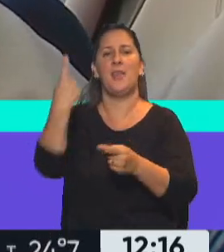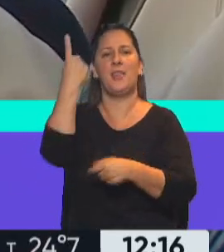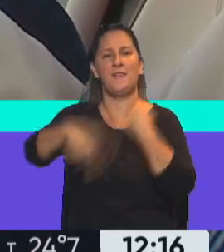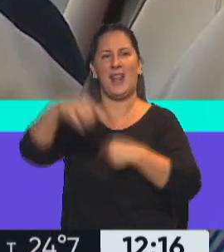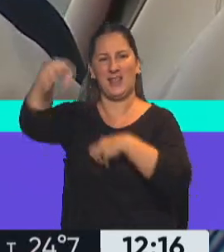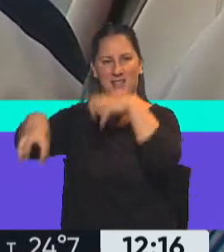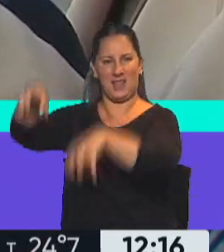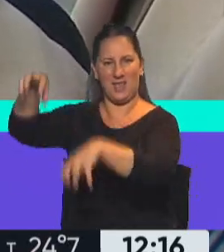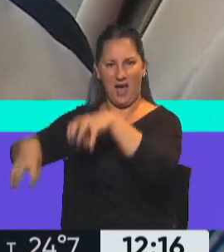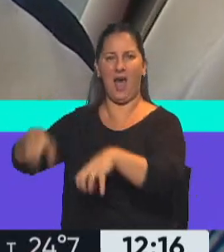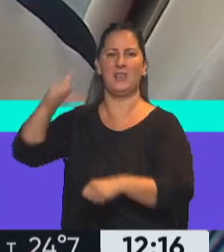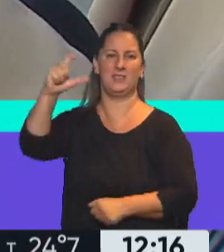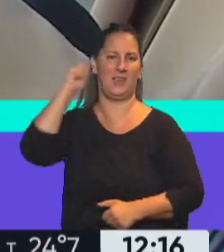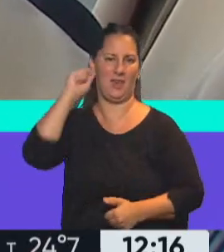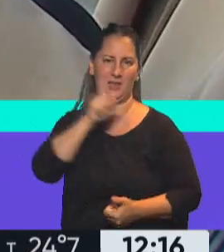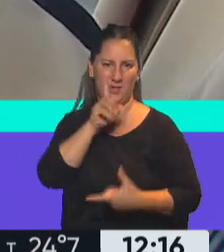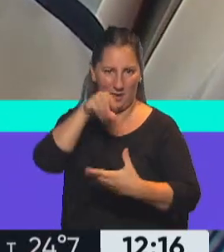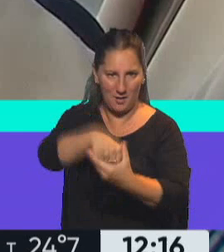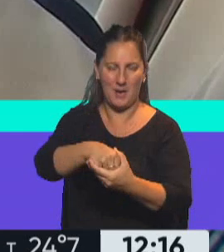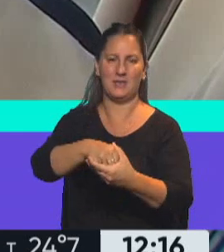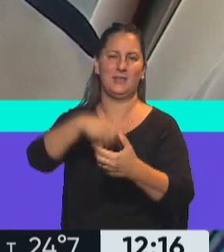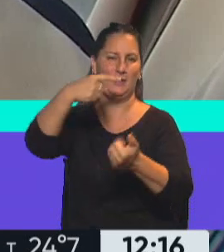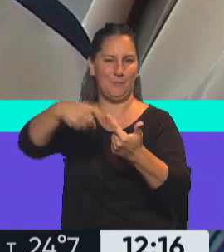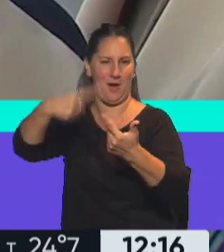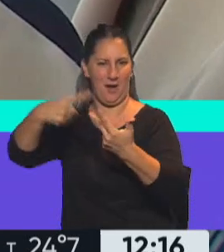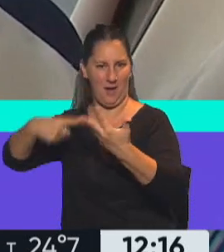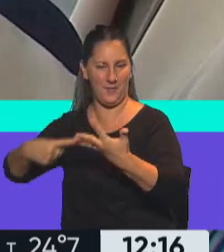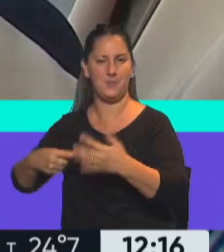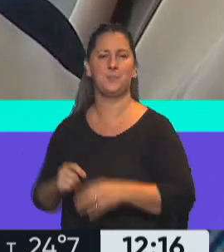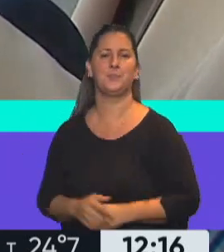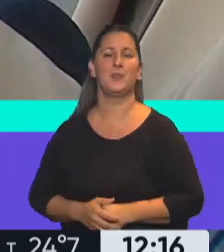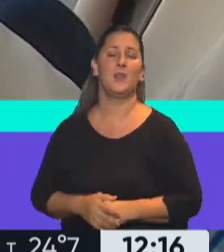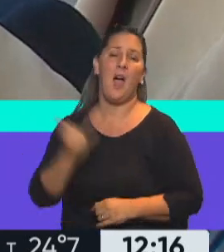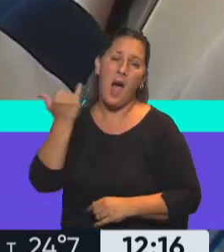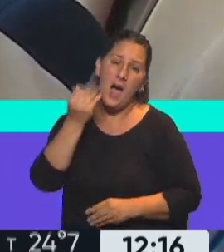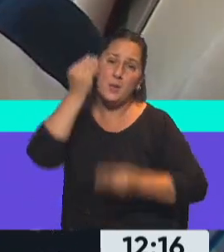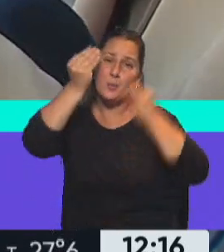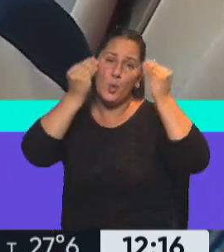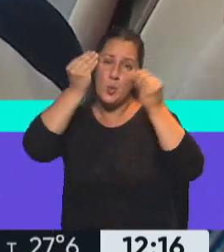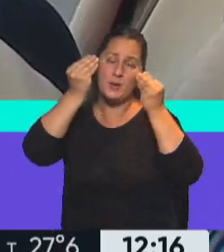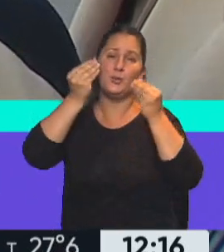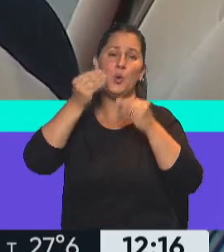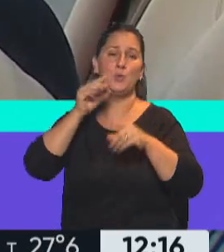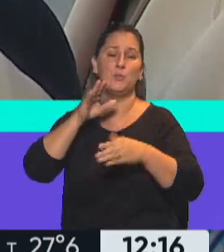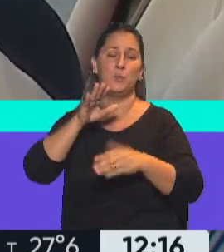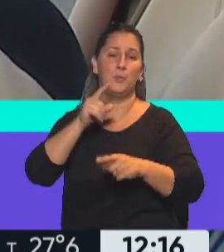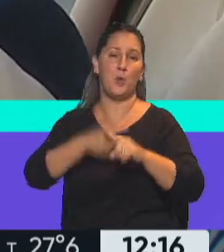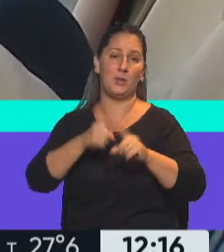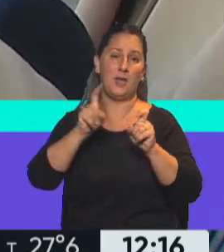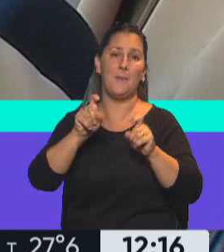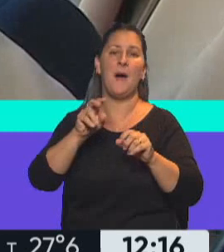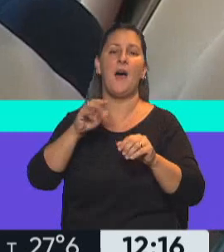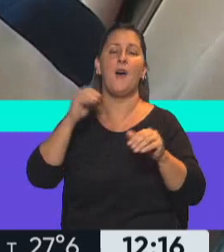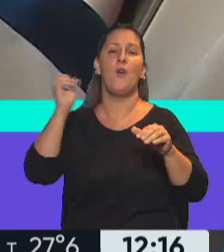entidades, como ser la CGT. Bueno, algunas preocupaciones con respecto al tema del Fondo de